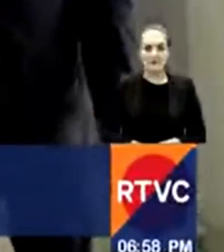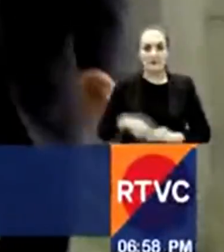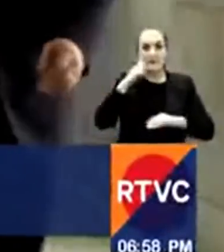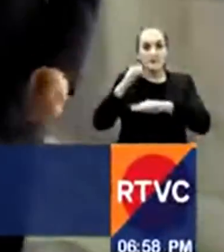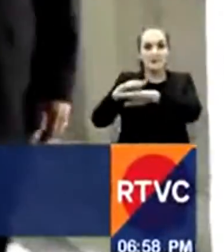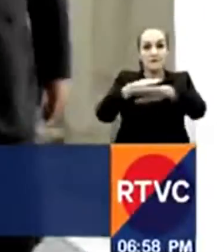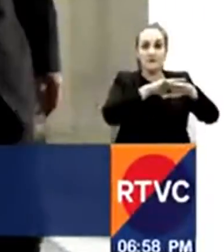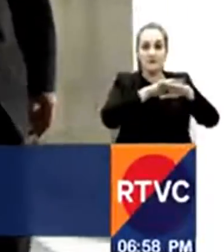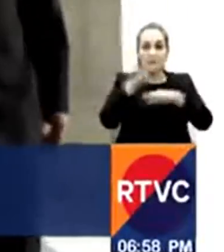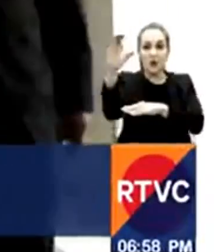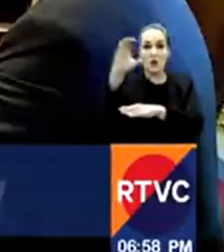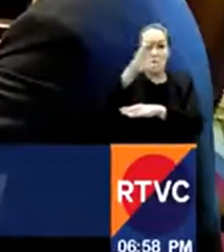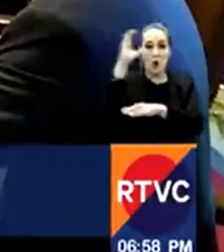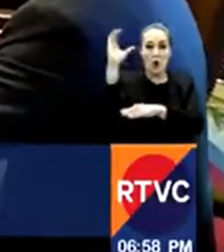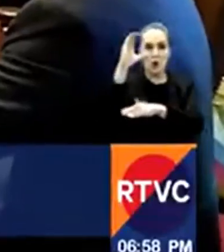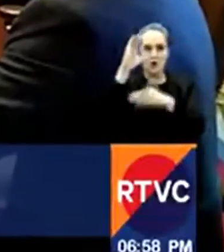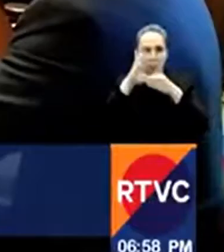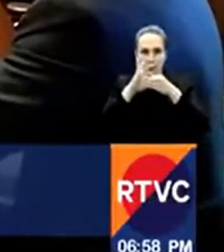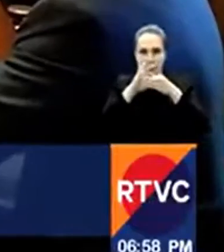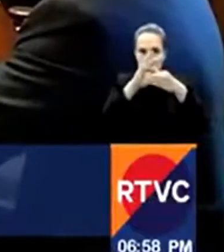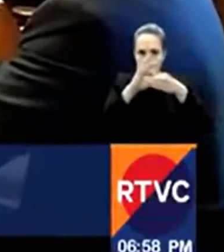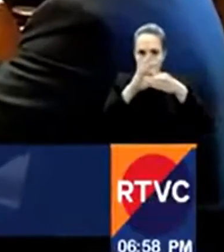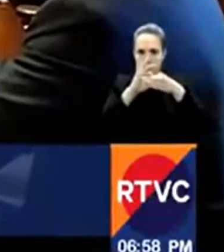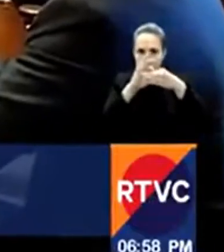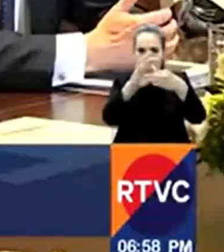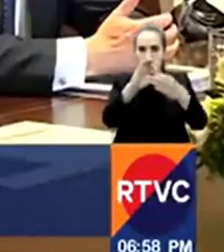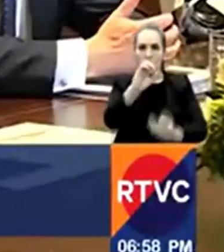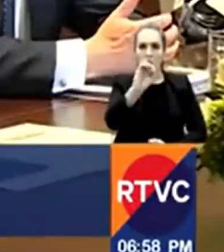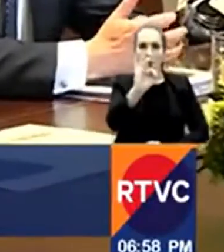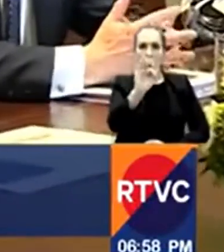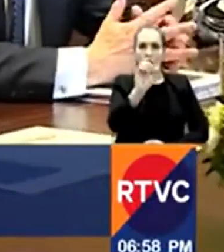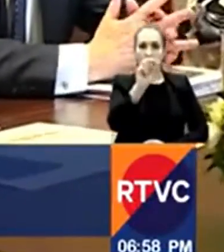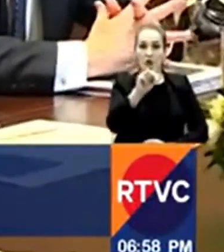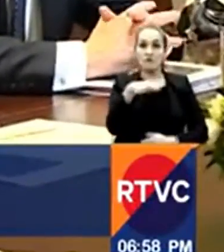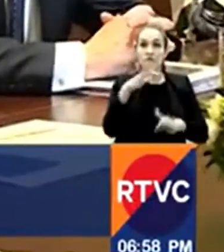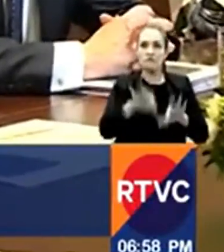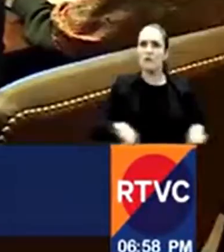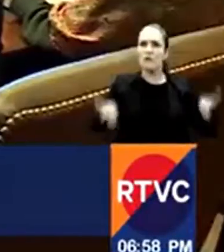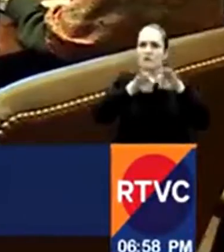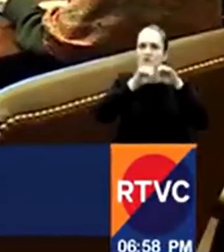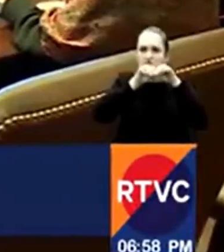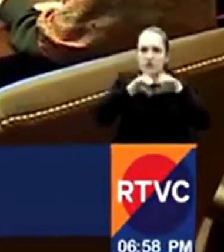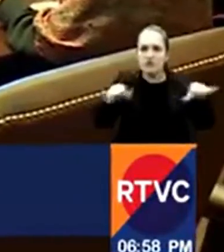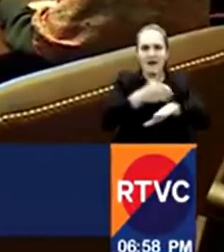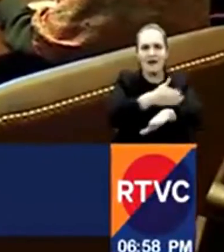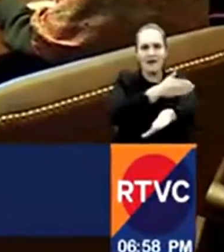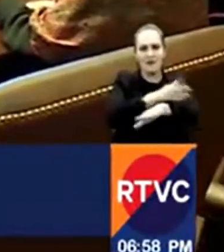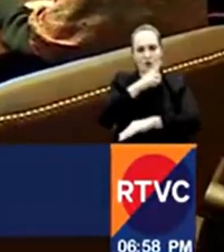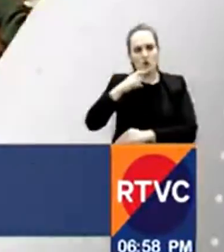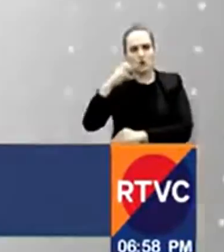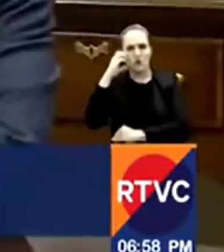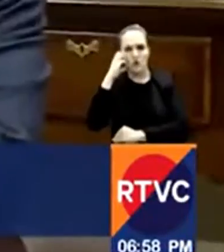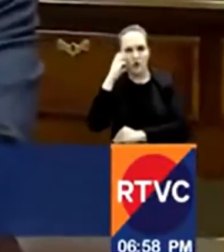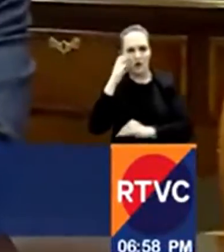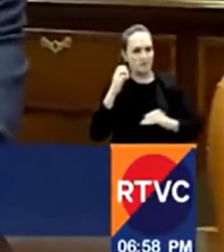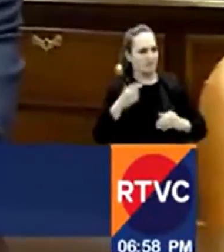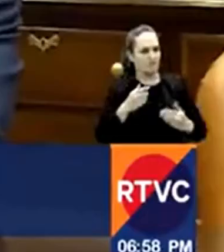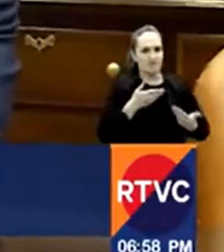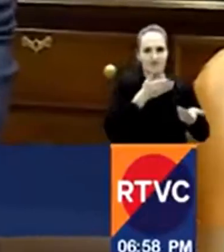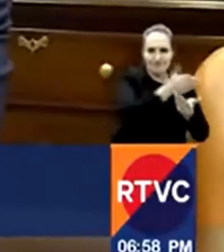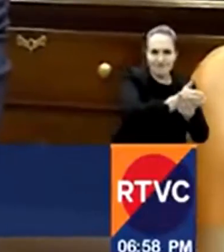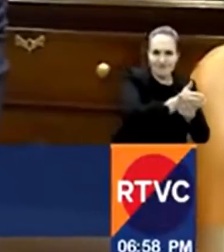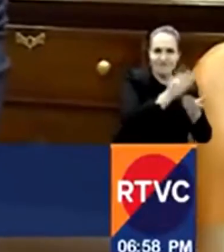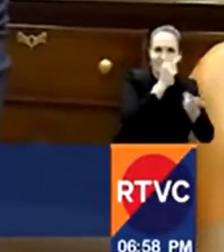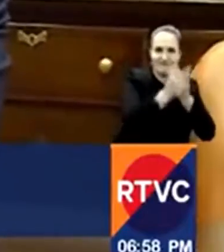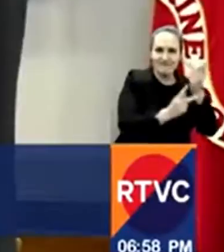Atención, Colombia será aliado extra de la OTAN. Trascendental anuncio tras la reunión Biden-Duque en la Casa Blanca.